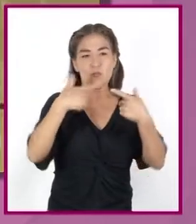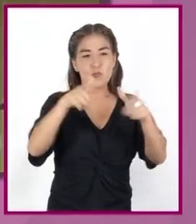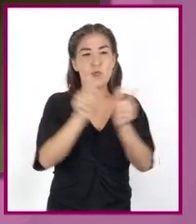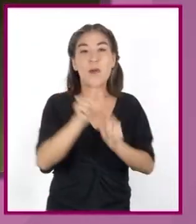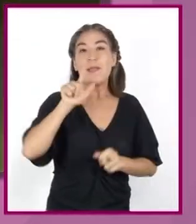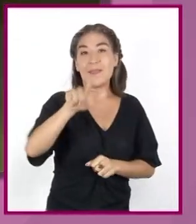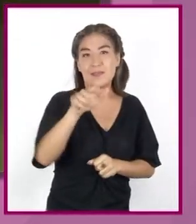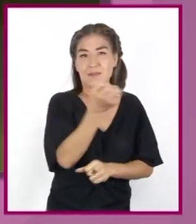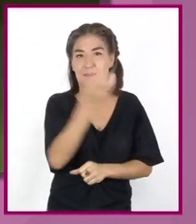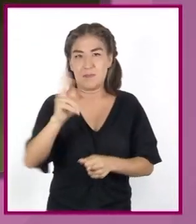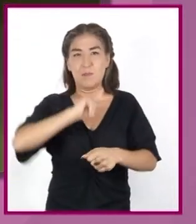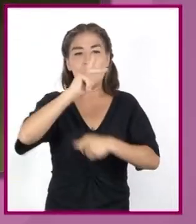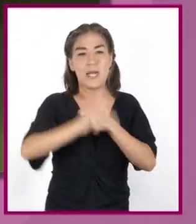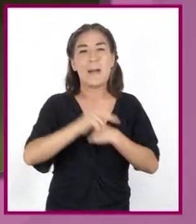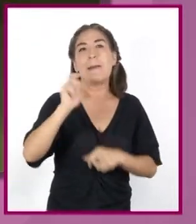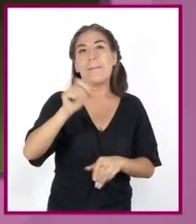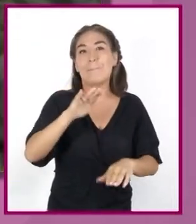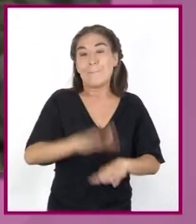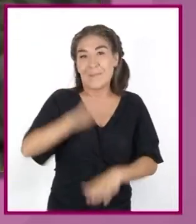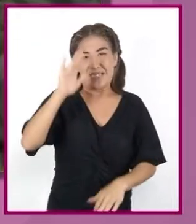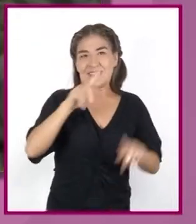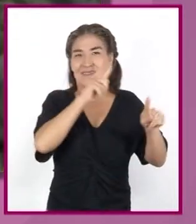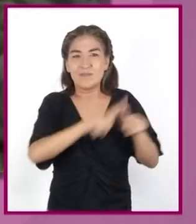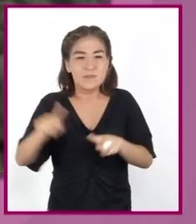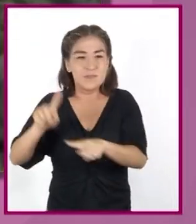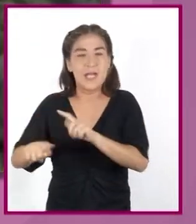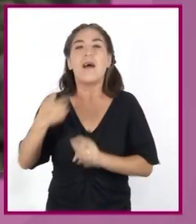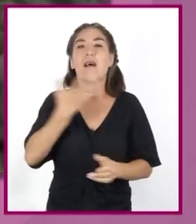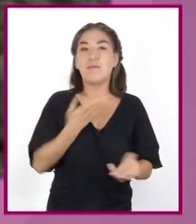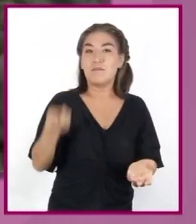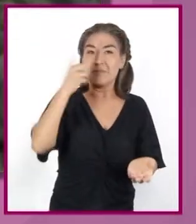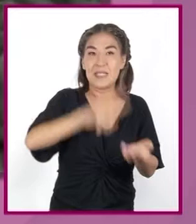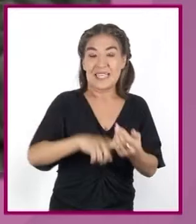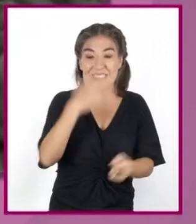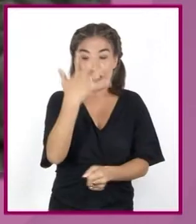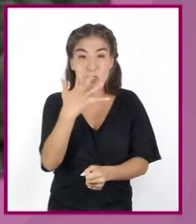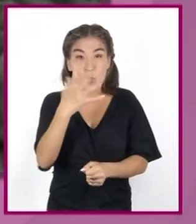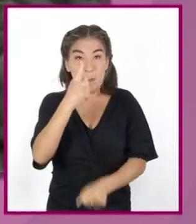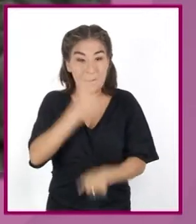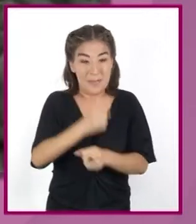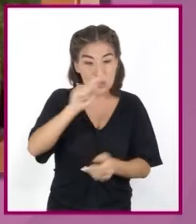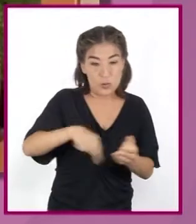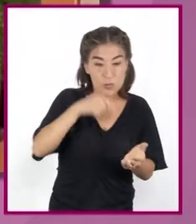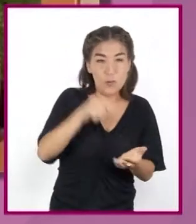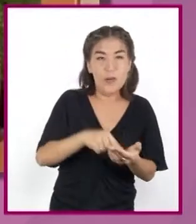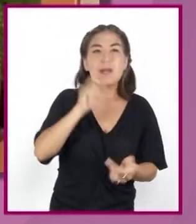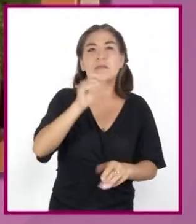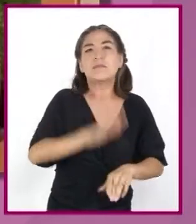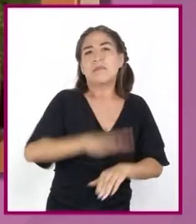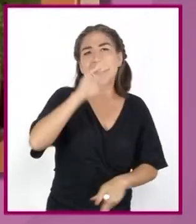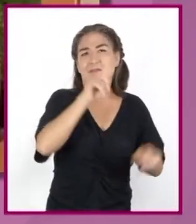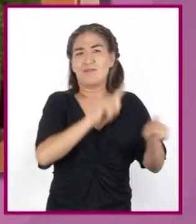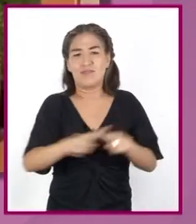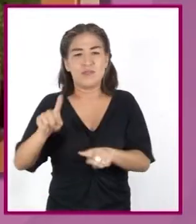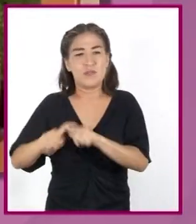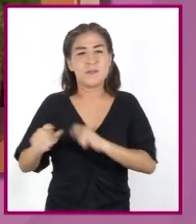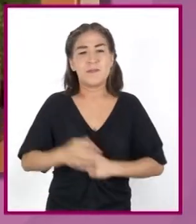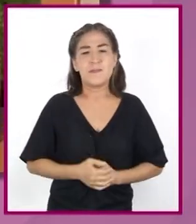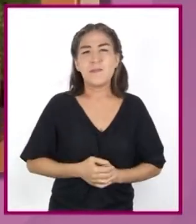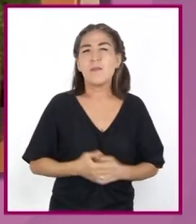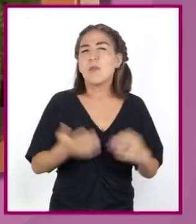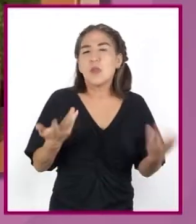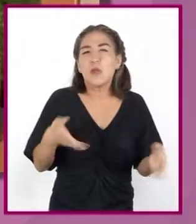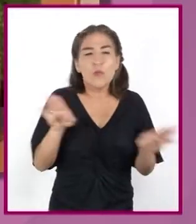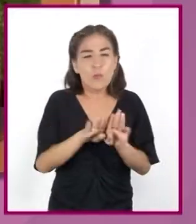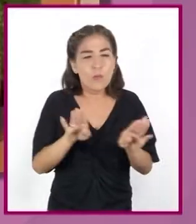países, conocidos como megadiversos, se encuentra entre los 5 primeros con mayor diversidad. ¿Cómo podemos tener una